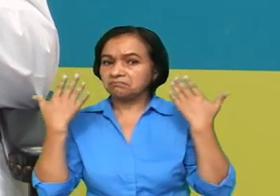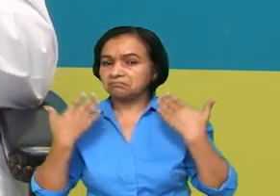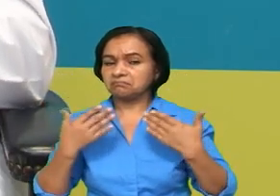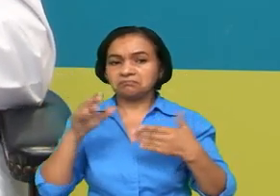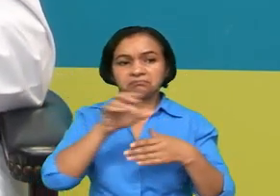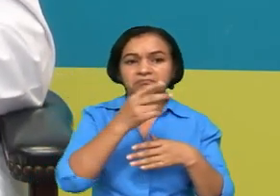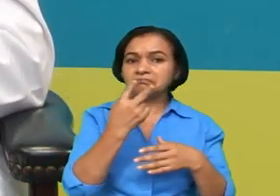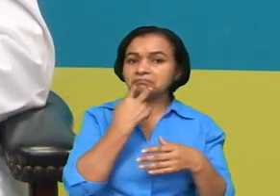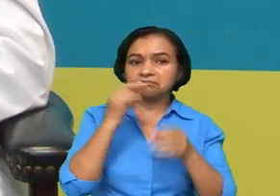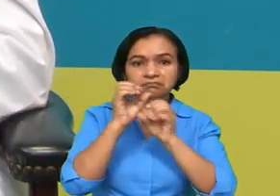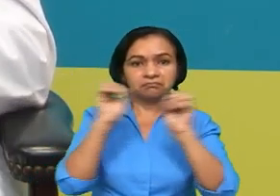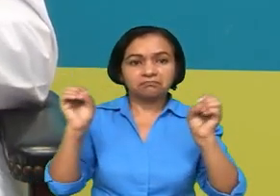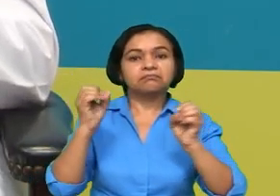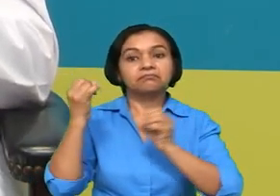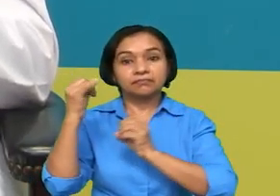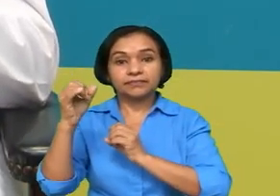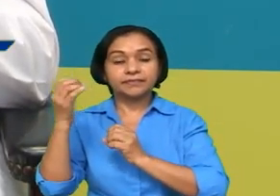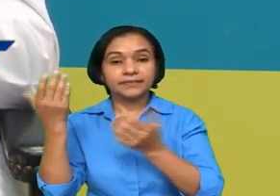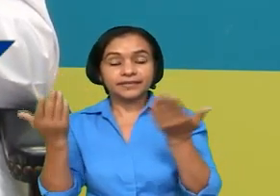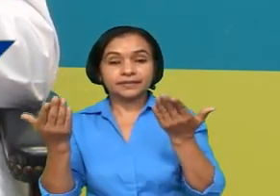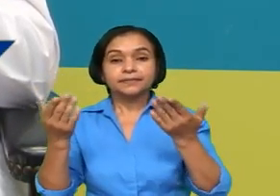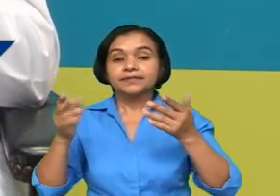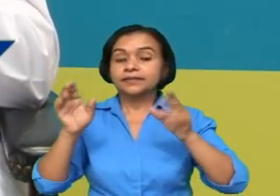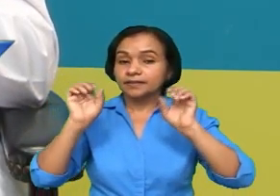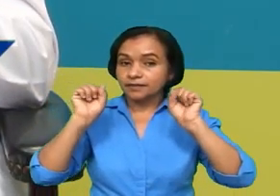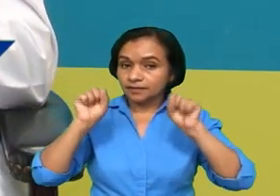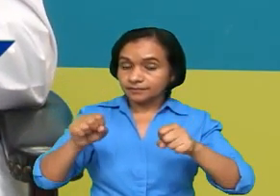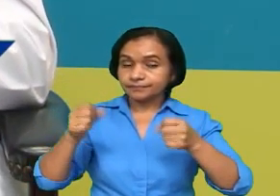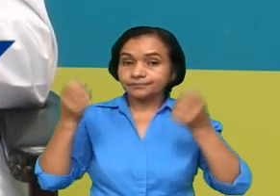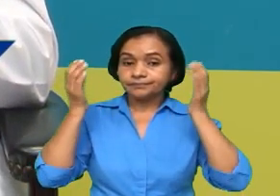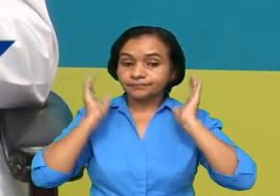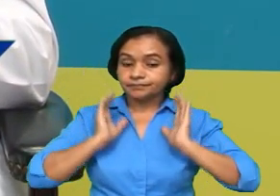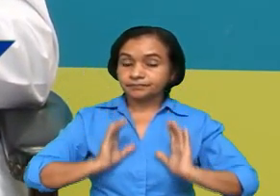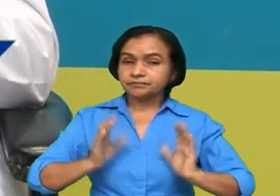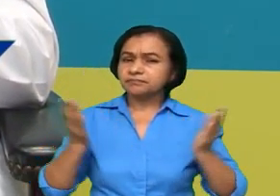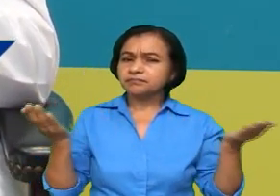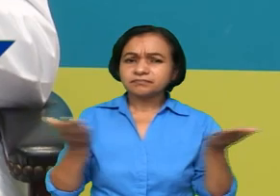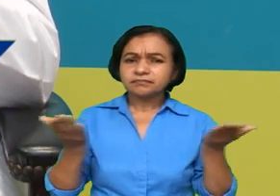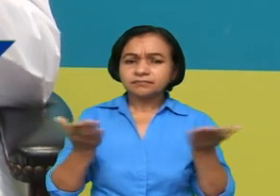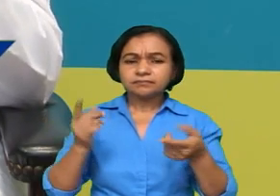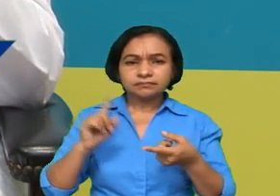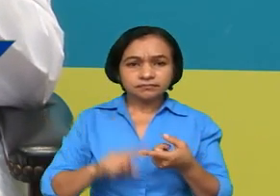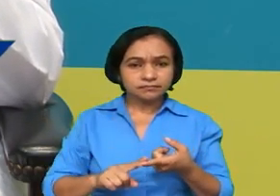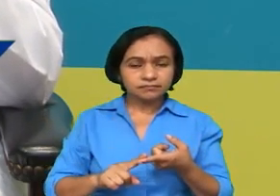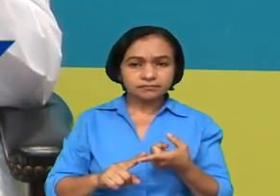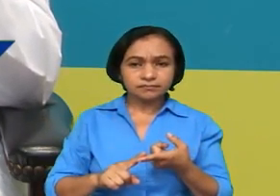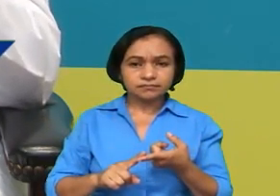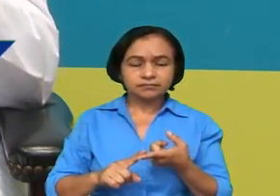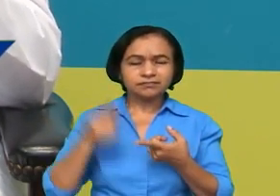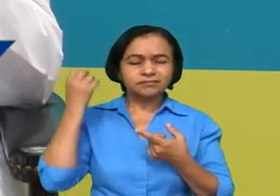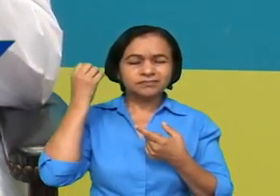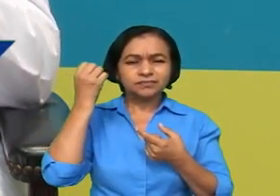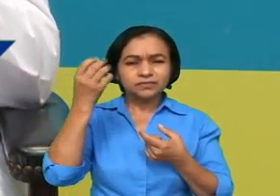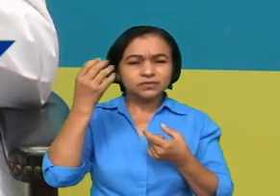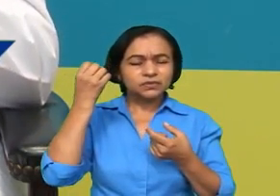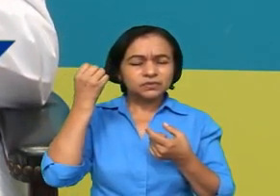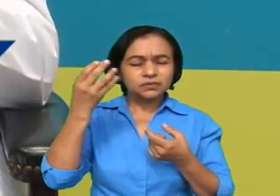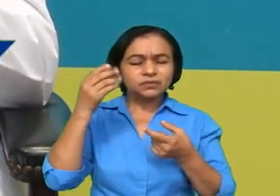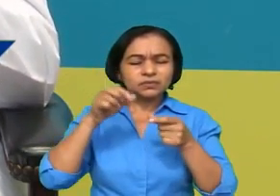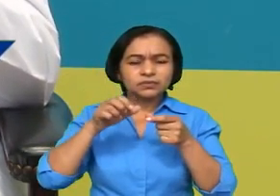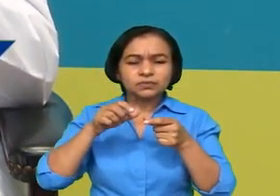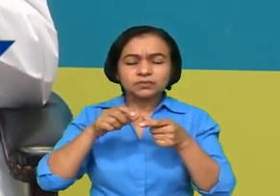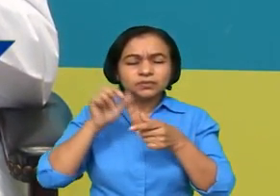síntomas y aquellas que no. Hablemos entonces de la que nos van a dar síntomas. La que nos van a dar síntomas tenemos dolor o ardor